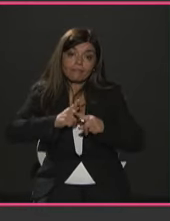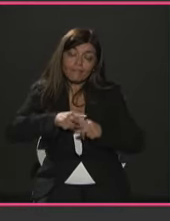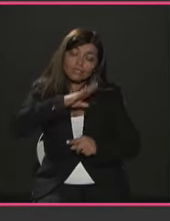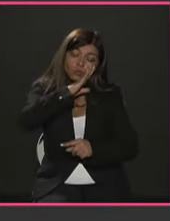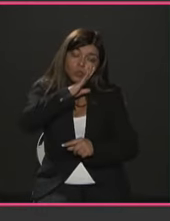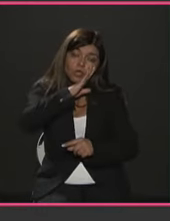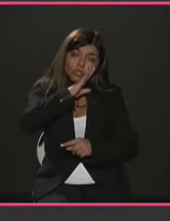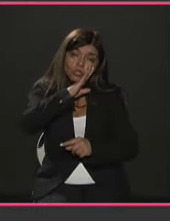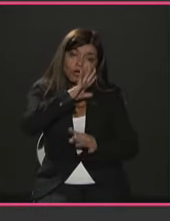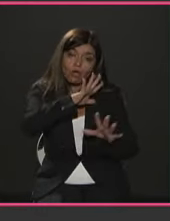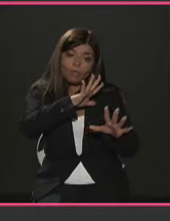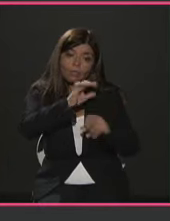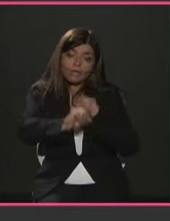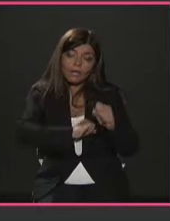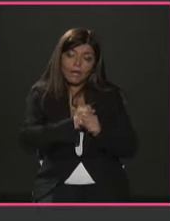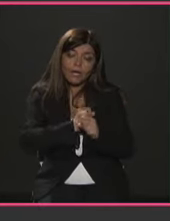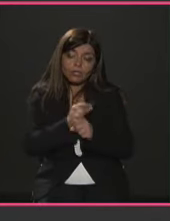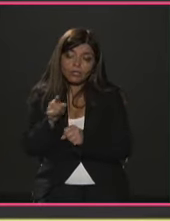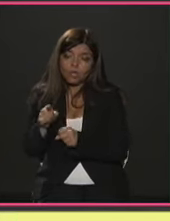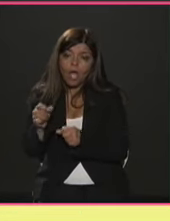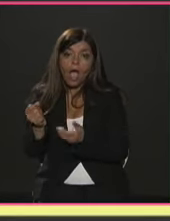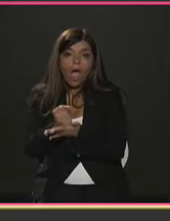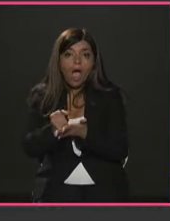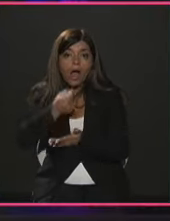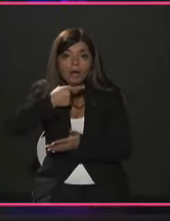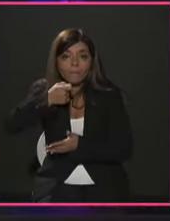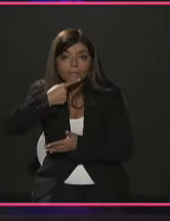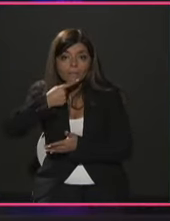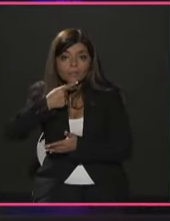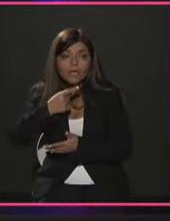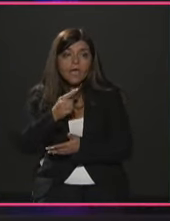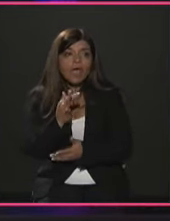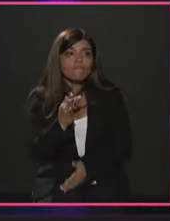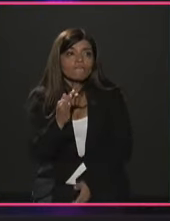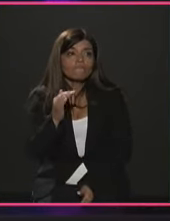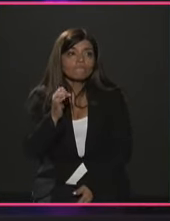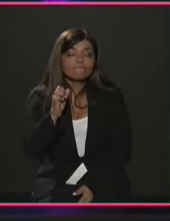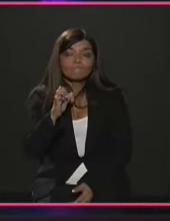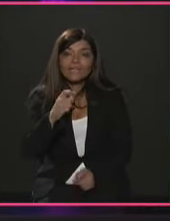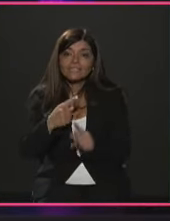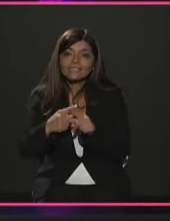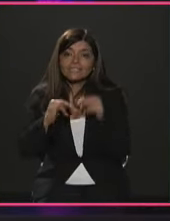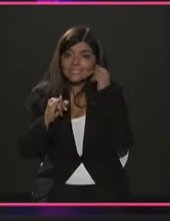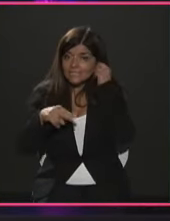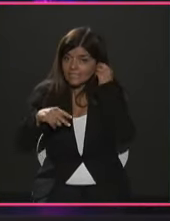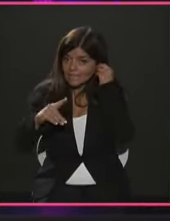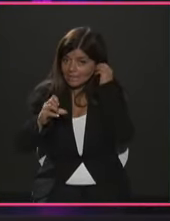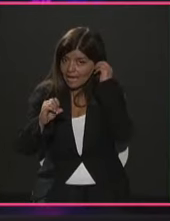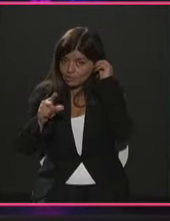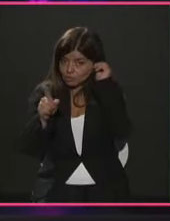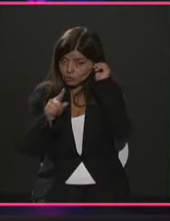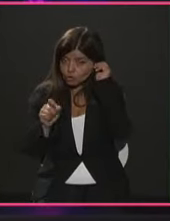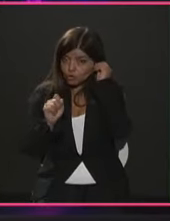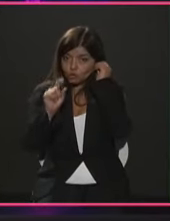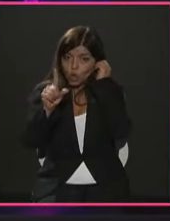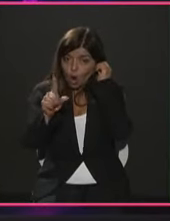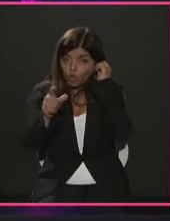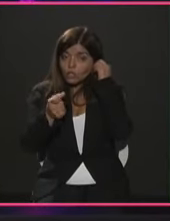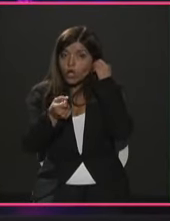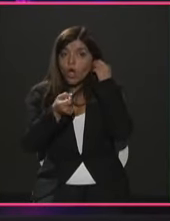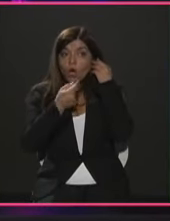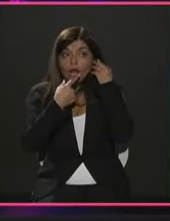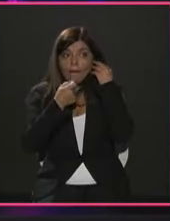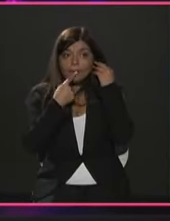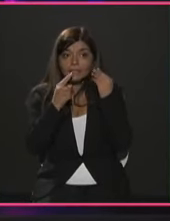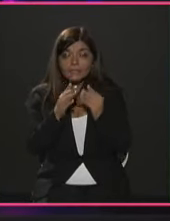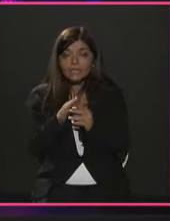10 años fuimos capaces de producir este medicamento que se llama fex sinid sol que hoy día es solo una pastilla que a mondin que ustedes